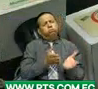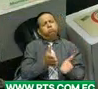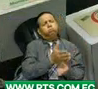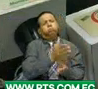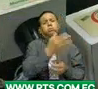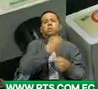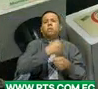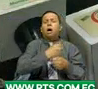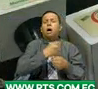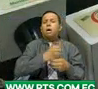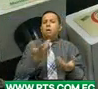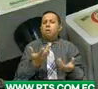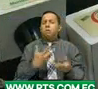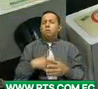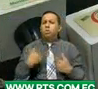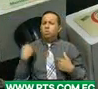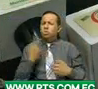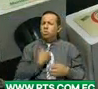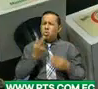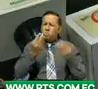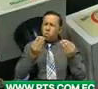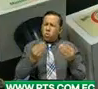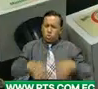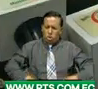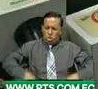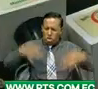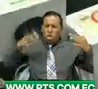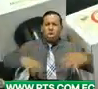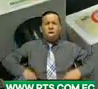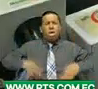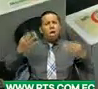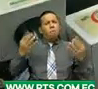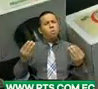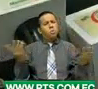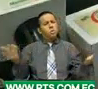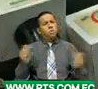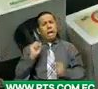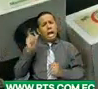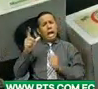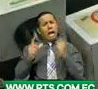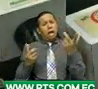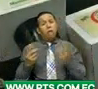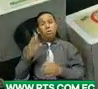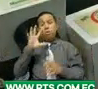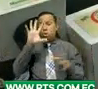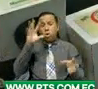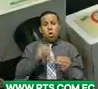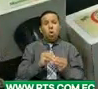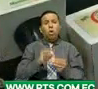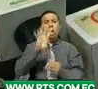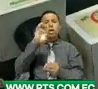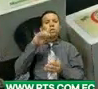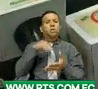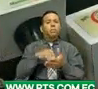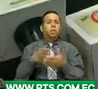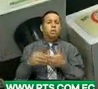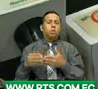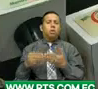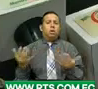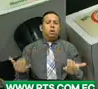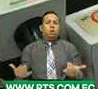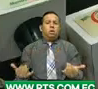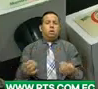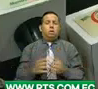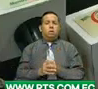galones de combustible por 22 días de faena 14 mil dólares gastados y nosotros tenemos